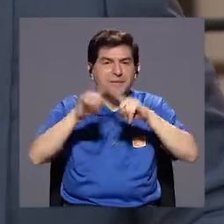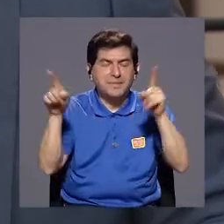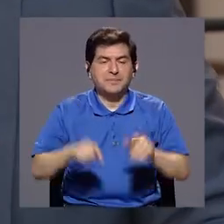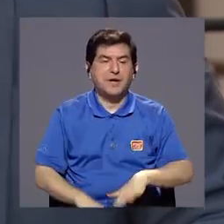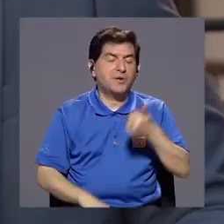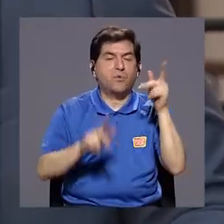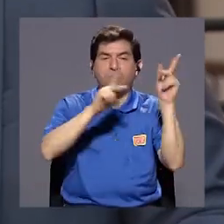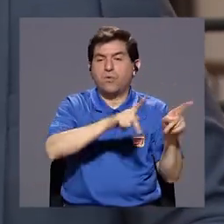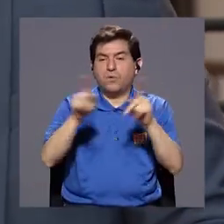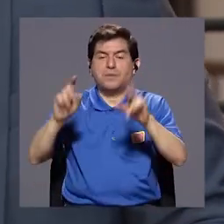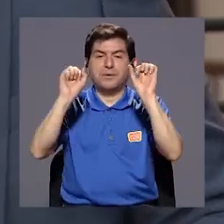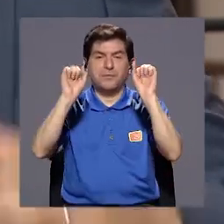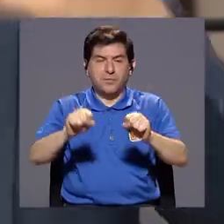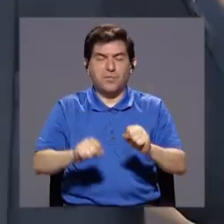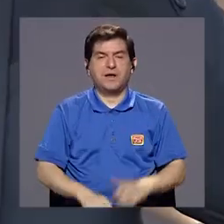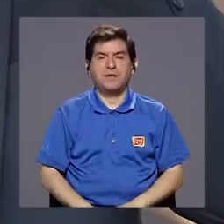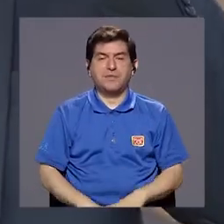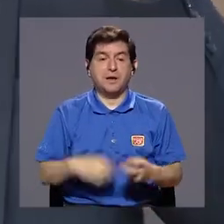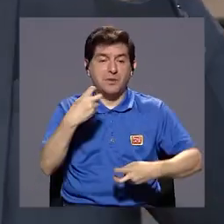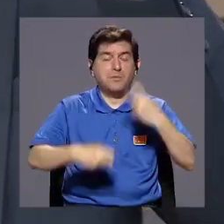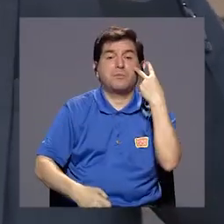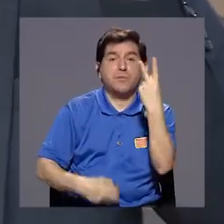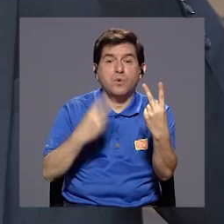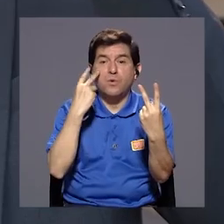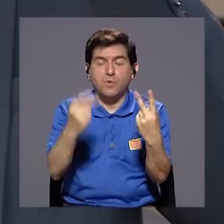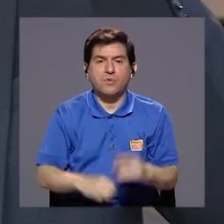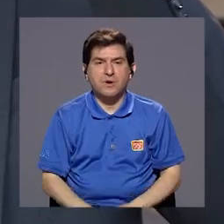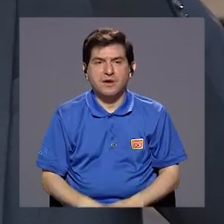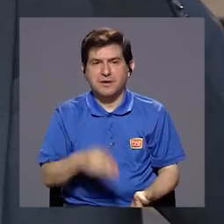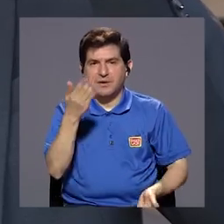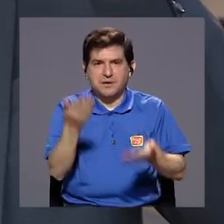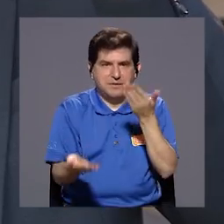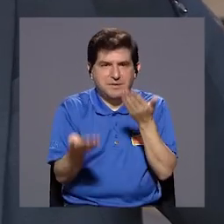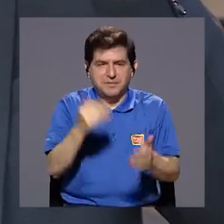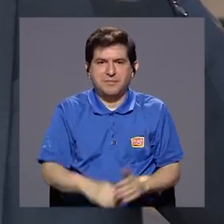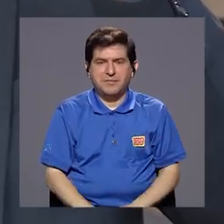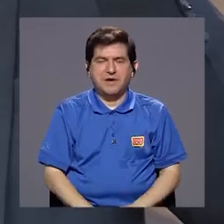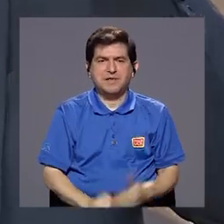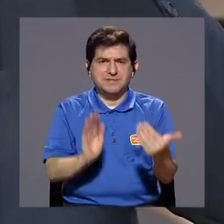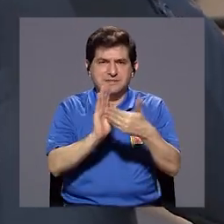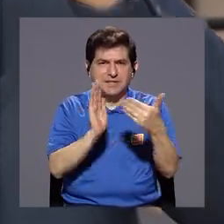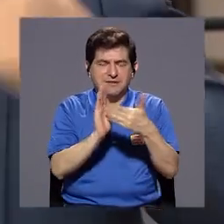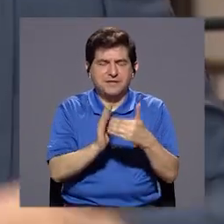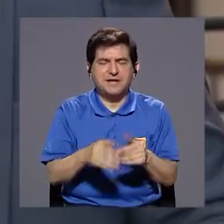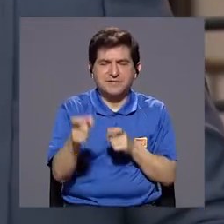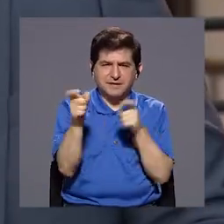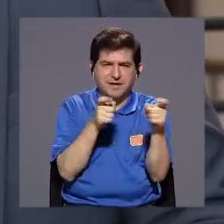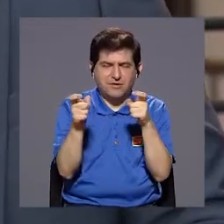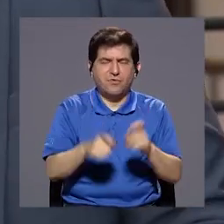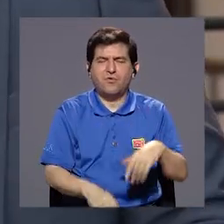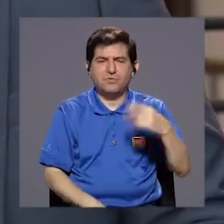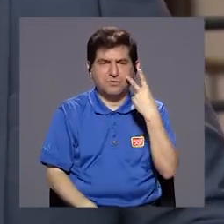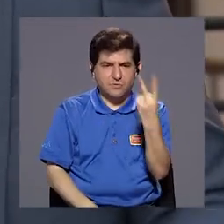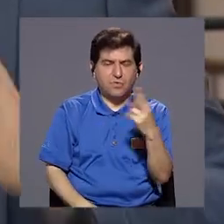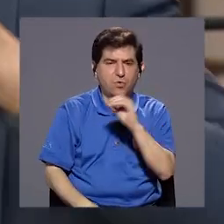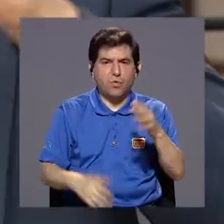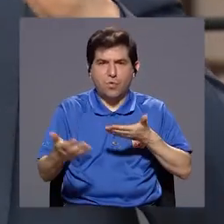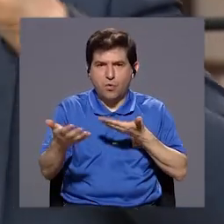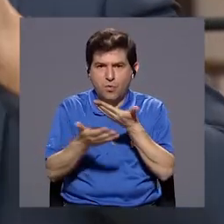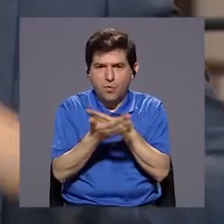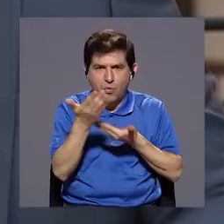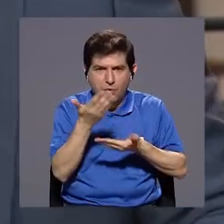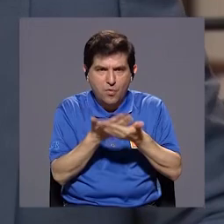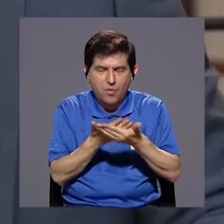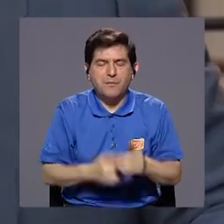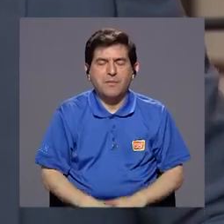obviamente hay otras personas que pueden tener trastornos a nivel visual, por ejemplo, si se afecta la región del cerebro que controla la vista, o a nivel de lo que es el movimiento